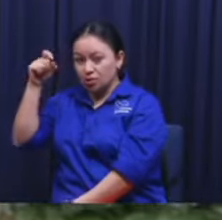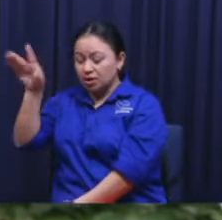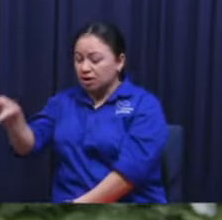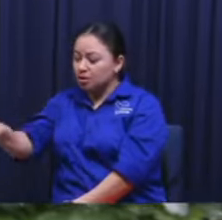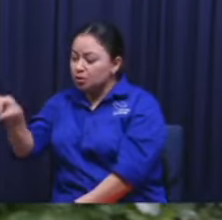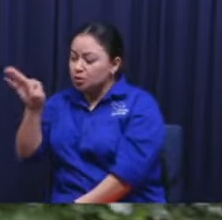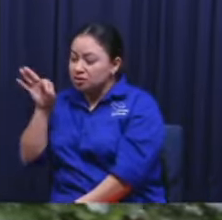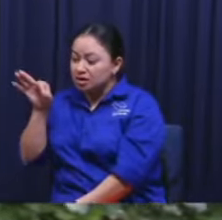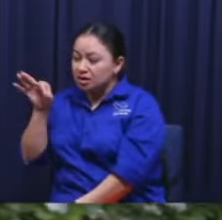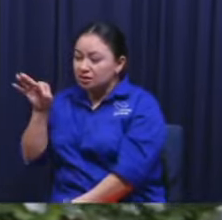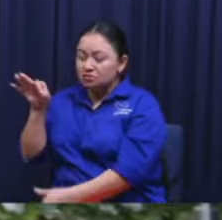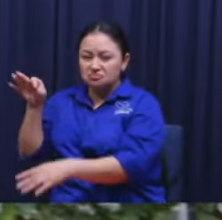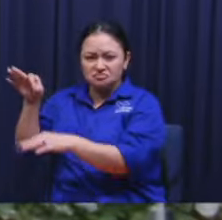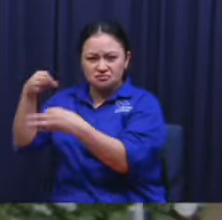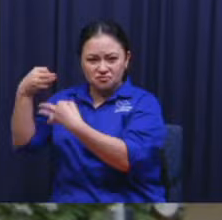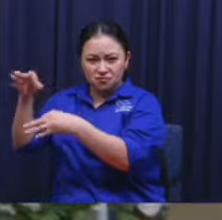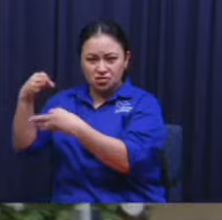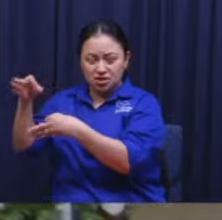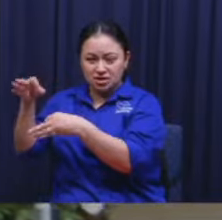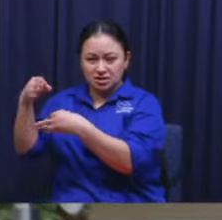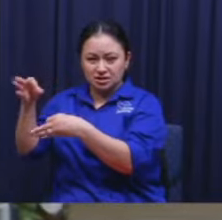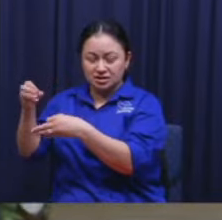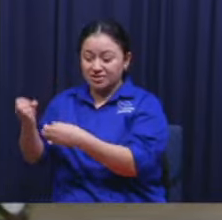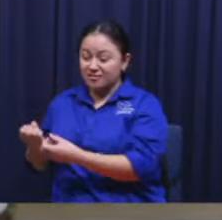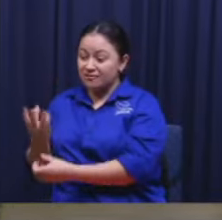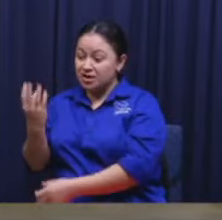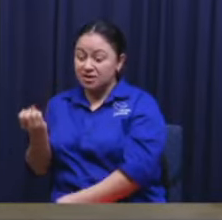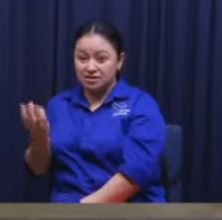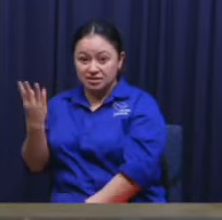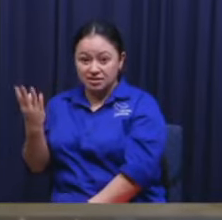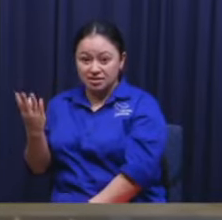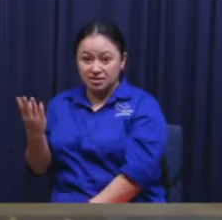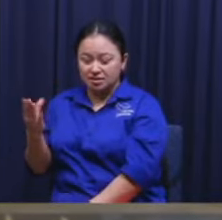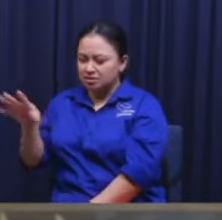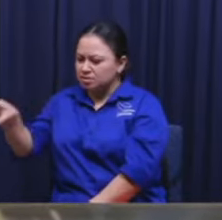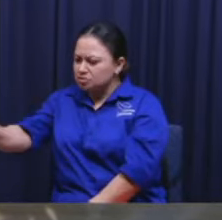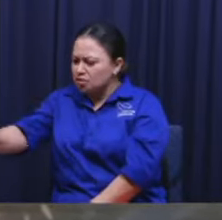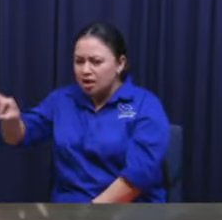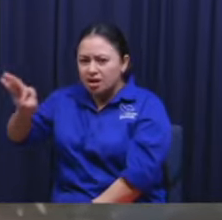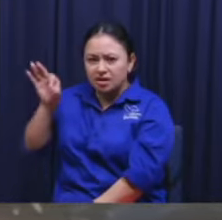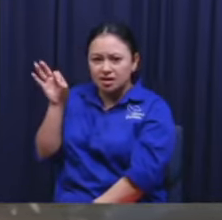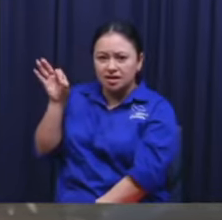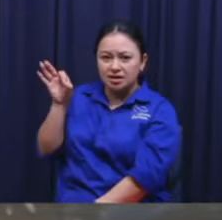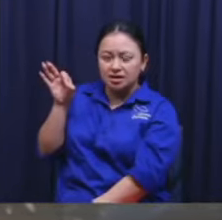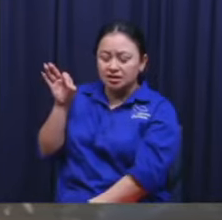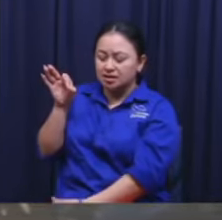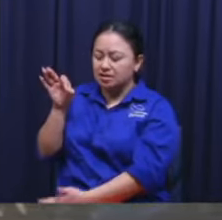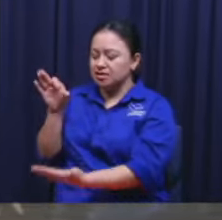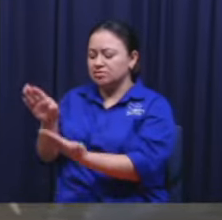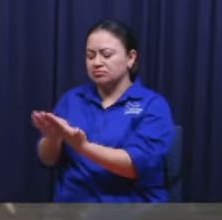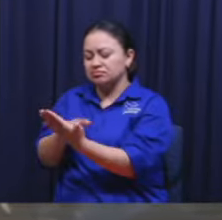más, ni siquiera sabía que lo tenía. Entonces lo jalé, y cuando lo jalé decía: